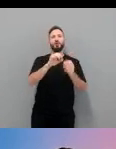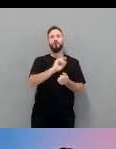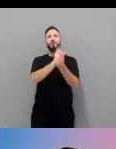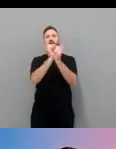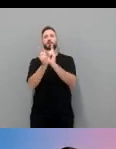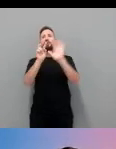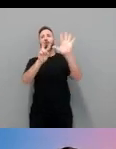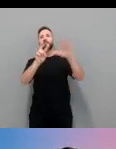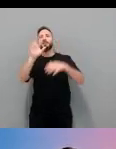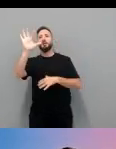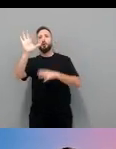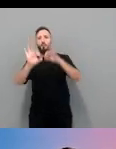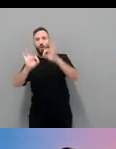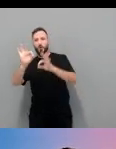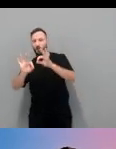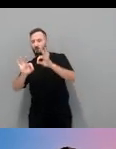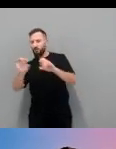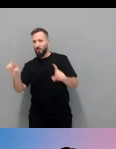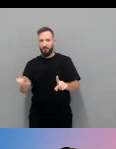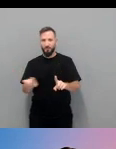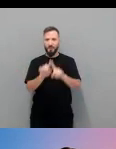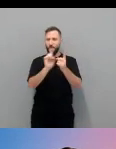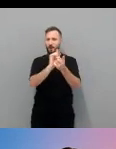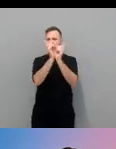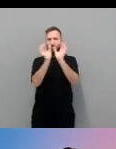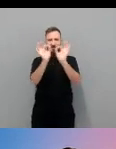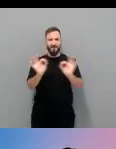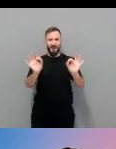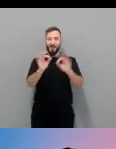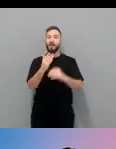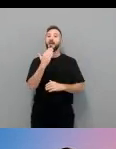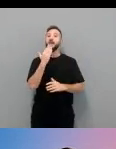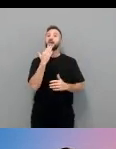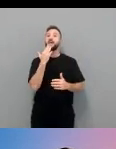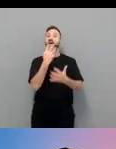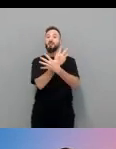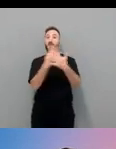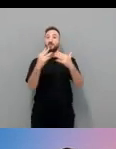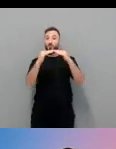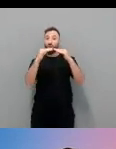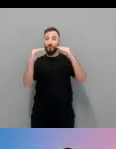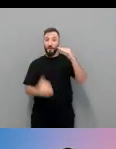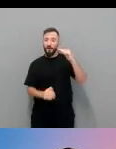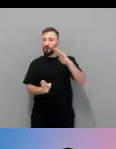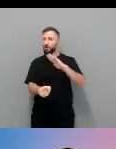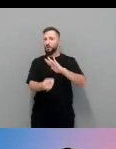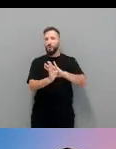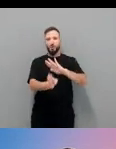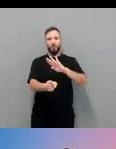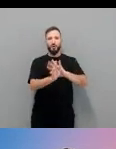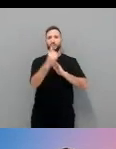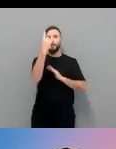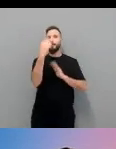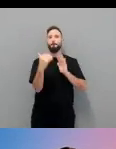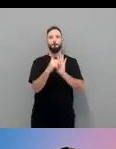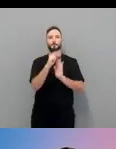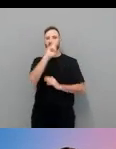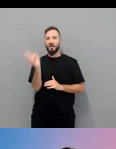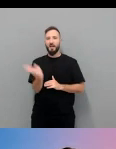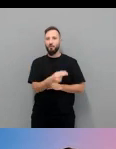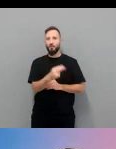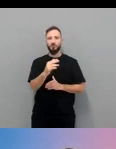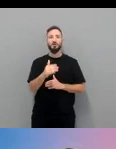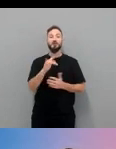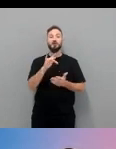algo? Mientras sean menores de 18 años, no. Van a seguir cobrando 1.000 euros al año, tengan